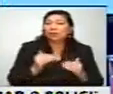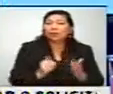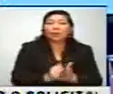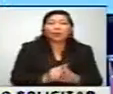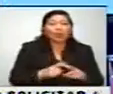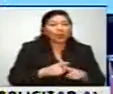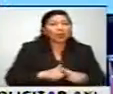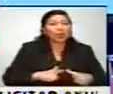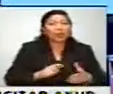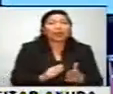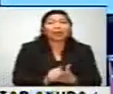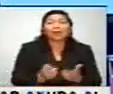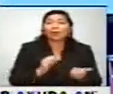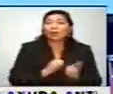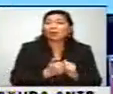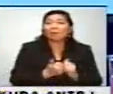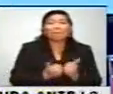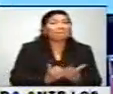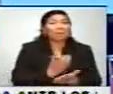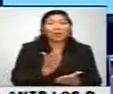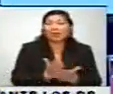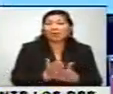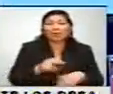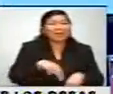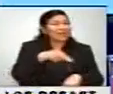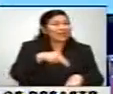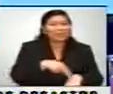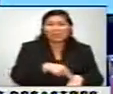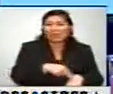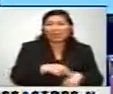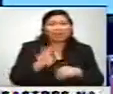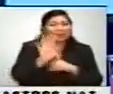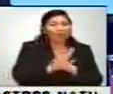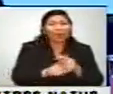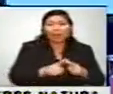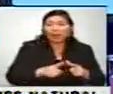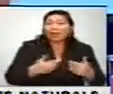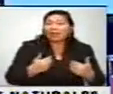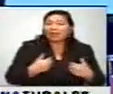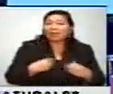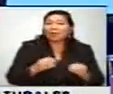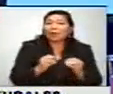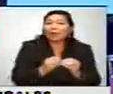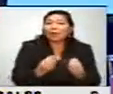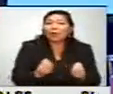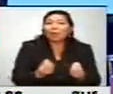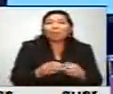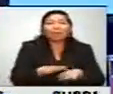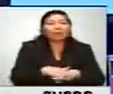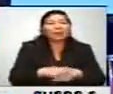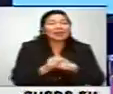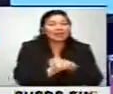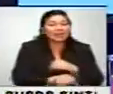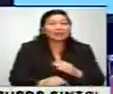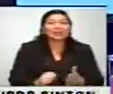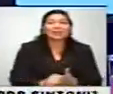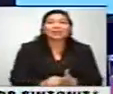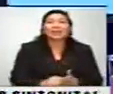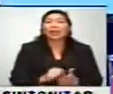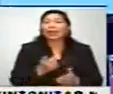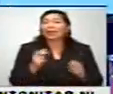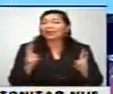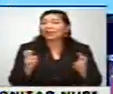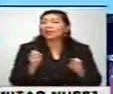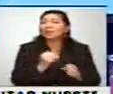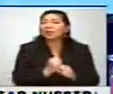en una localidad se convierte en un problema nacional, no es un problema local, y tenemos que tratarlo como un tratamiento nacional, ¿no? Entonces, por ejemplo, ahí hay